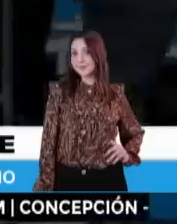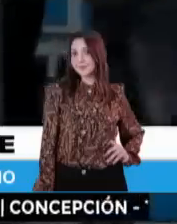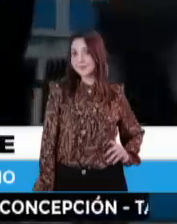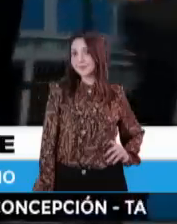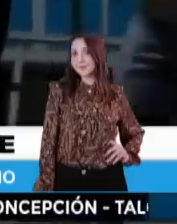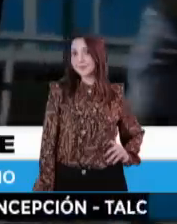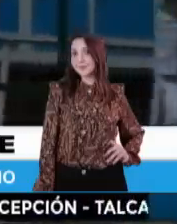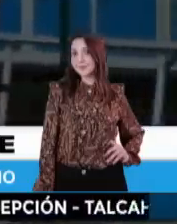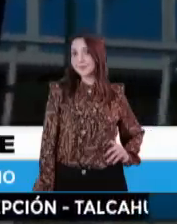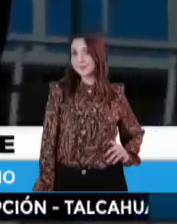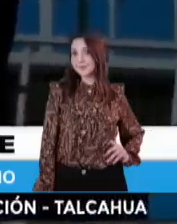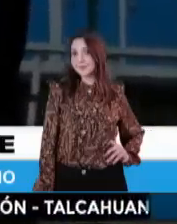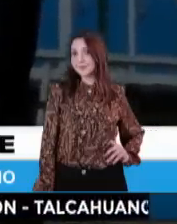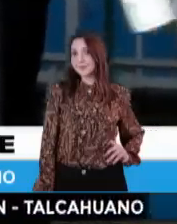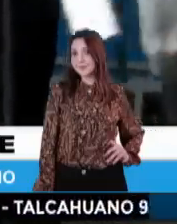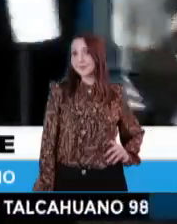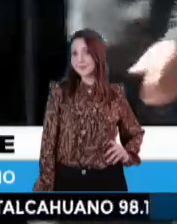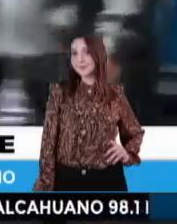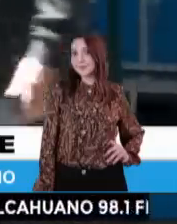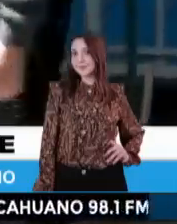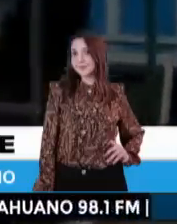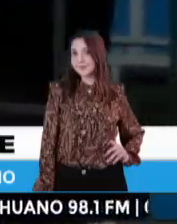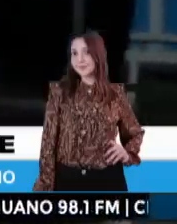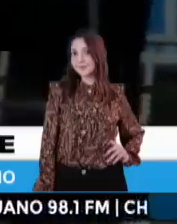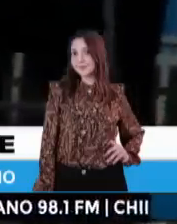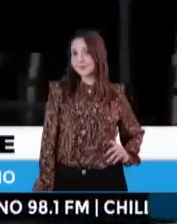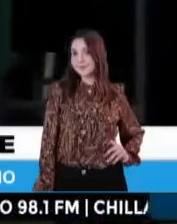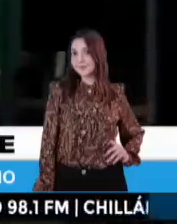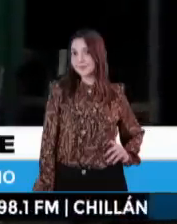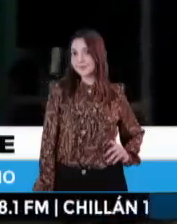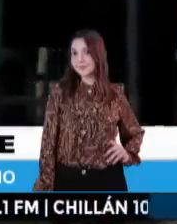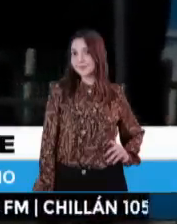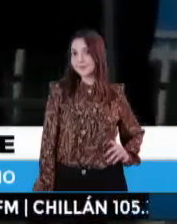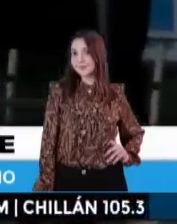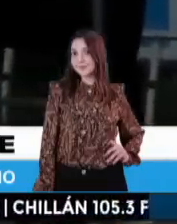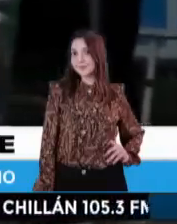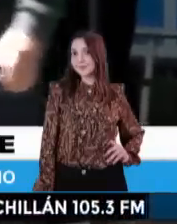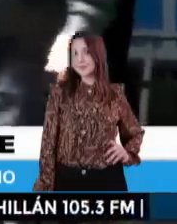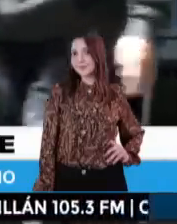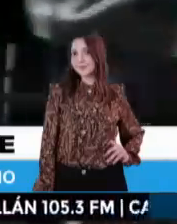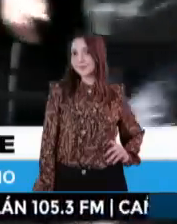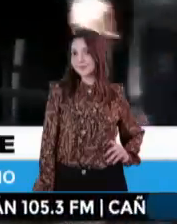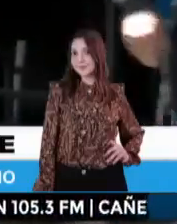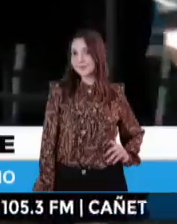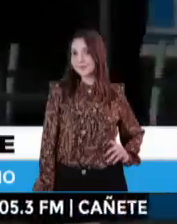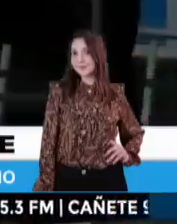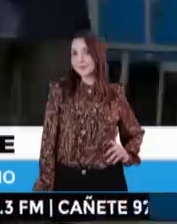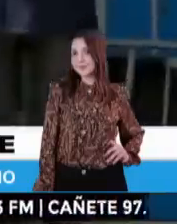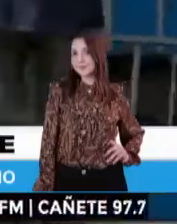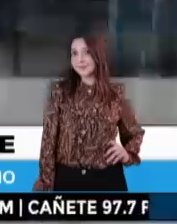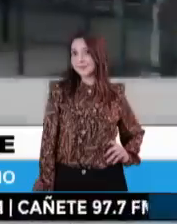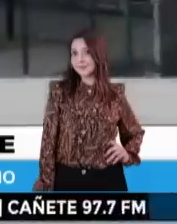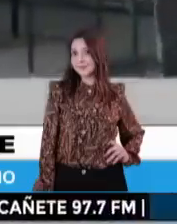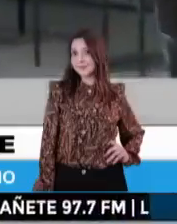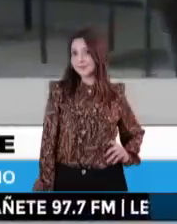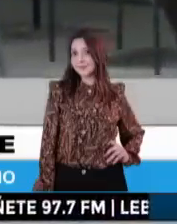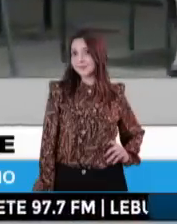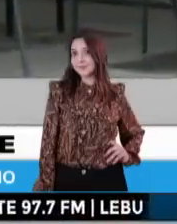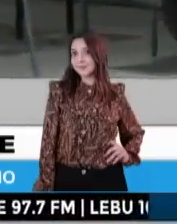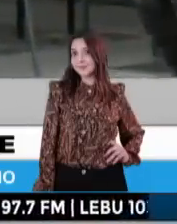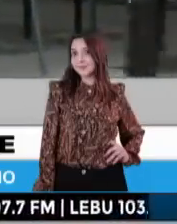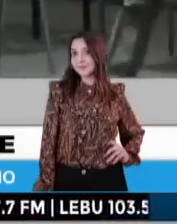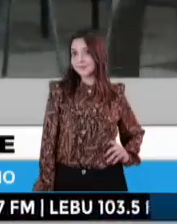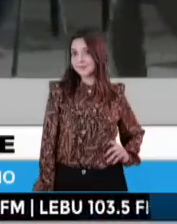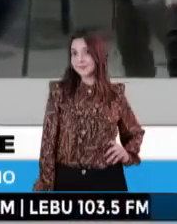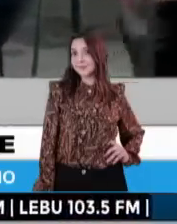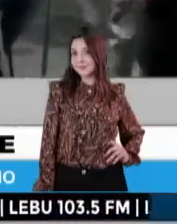Oye, mira, varias cosas, ¿eh? A ver, y yo quiero, con respecto a la carta del expresidente Lago, él dijo cosas muy importantes, lo